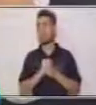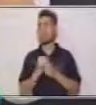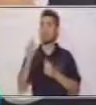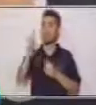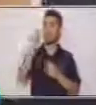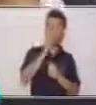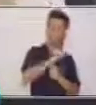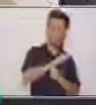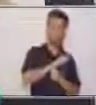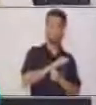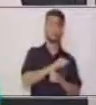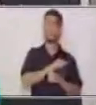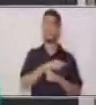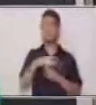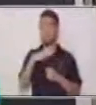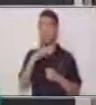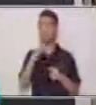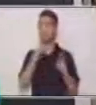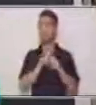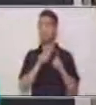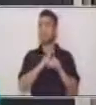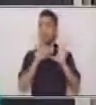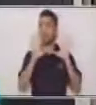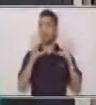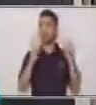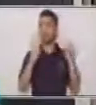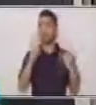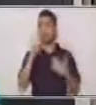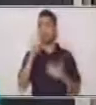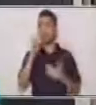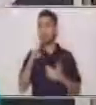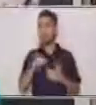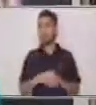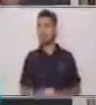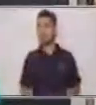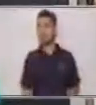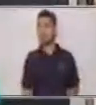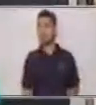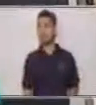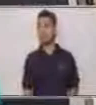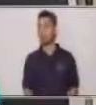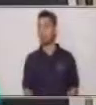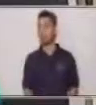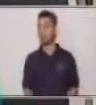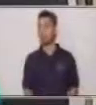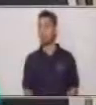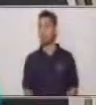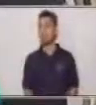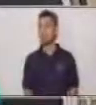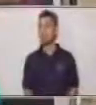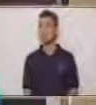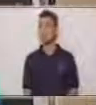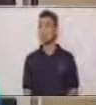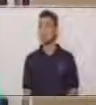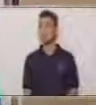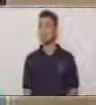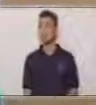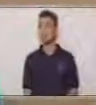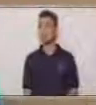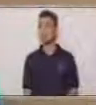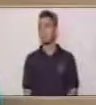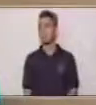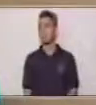Y acá también tiene 17 centímetros. Vamos a colocar entonces las medidas de